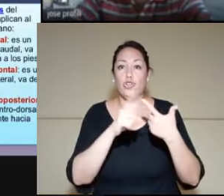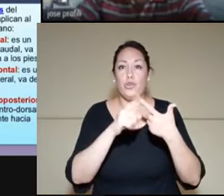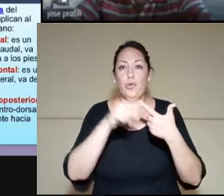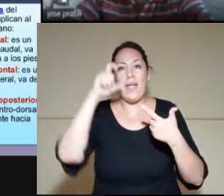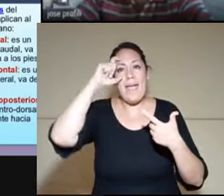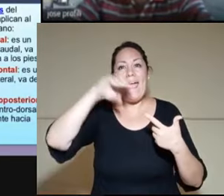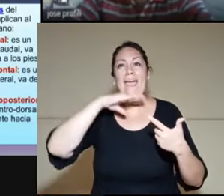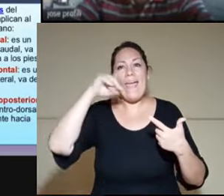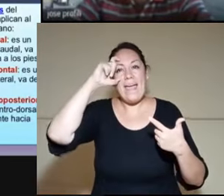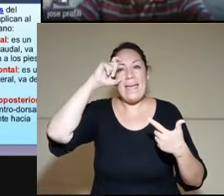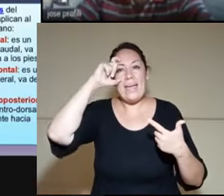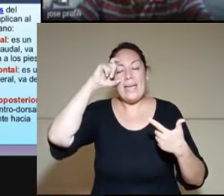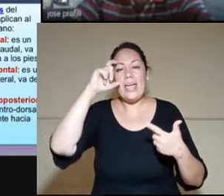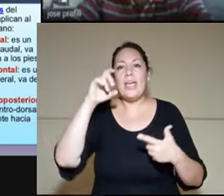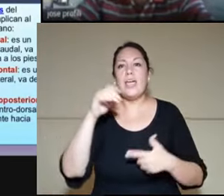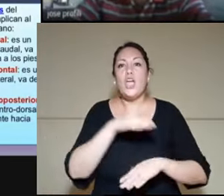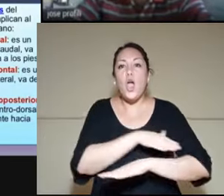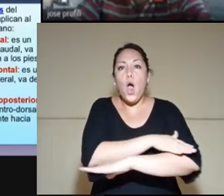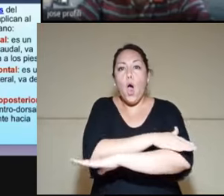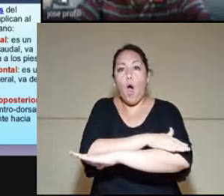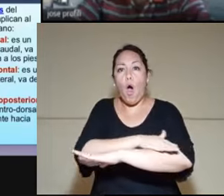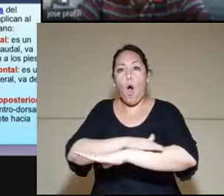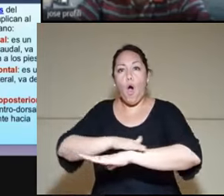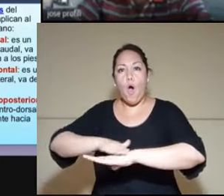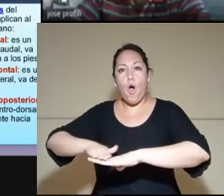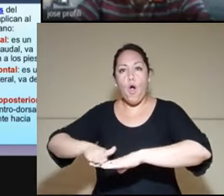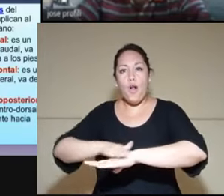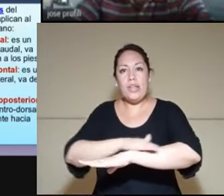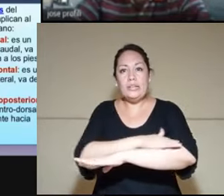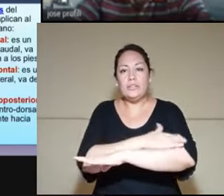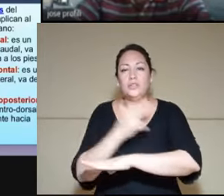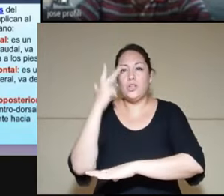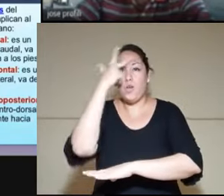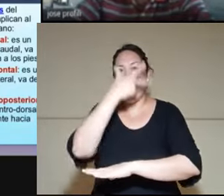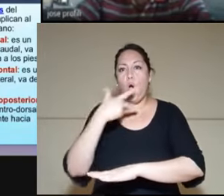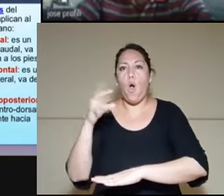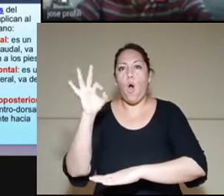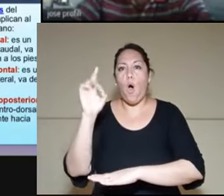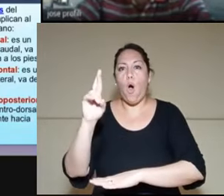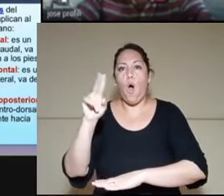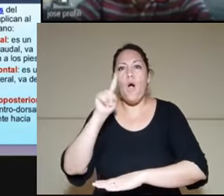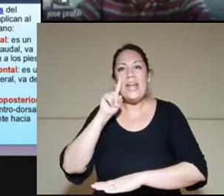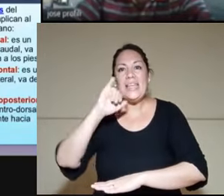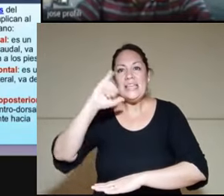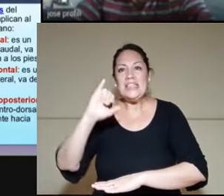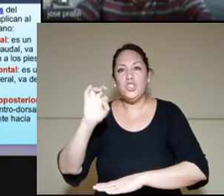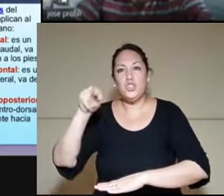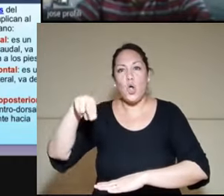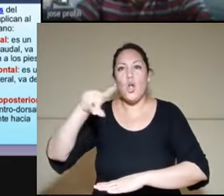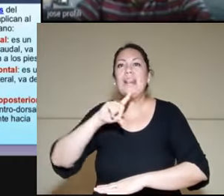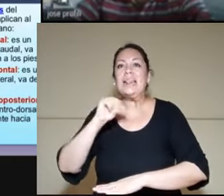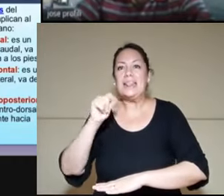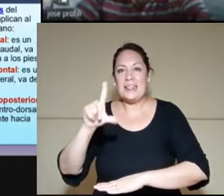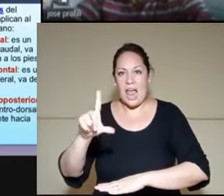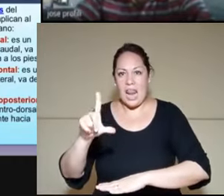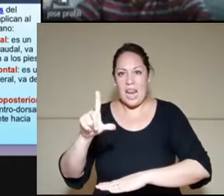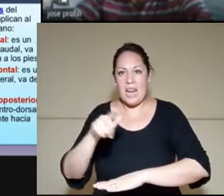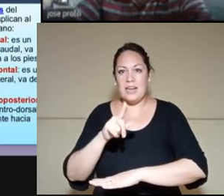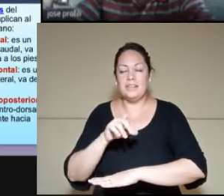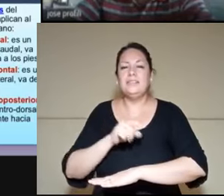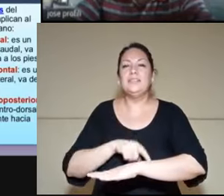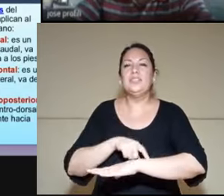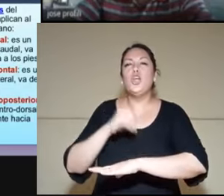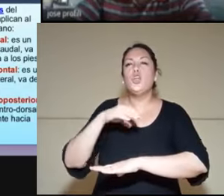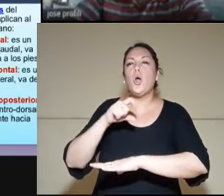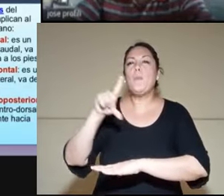Después tenemos un eje horizontal, ¿sí? Ese eje horizontal, o también